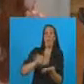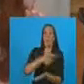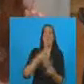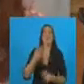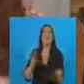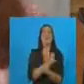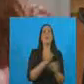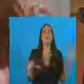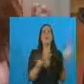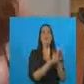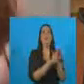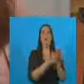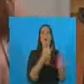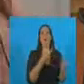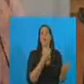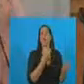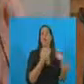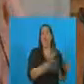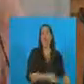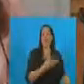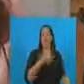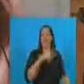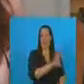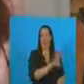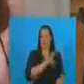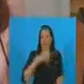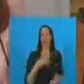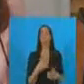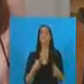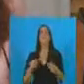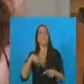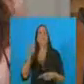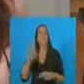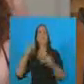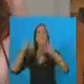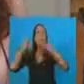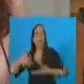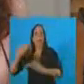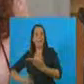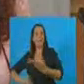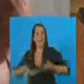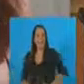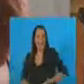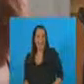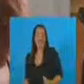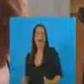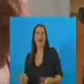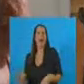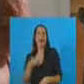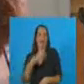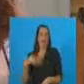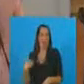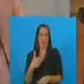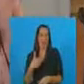aprobación de la ley de donante presunto. El plan NACER, les decía, que cubre a las embarazadas, que fue lanzado en el